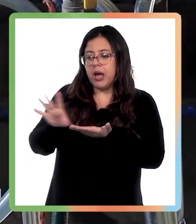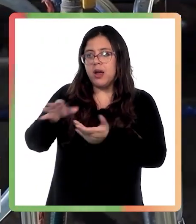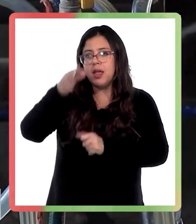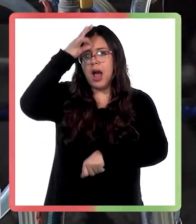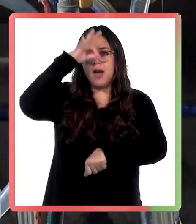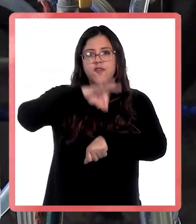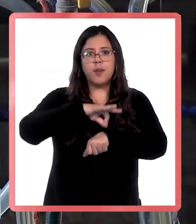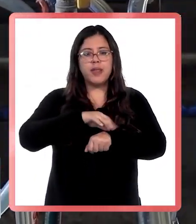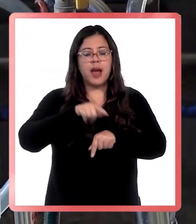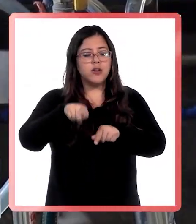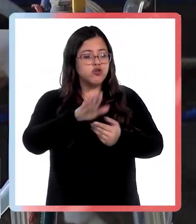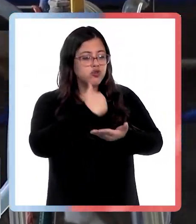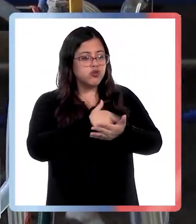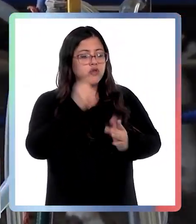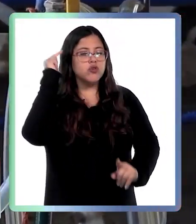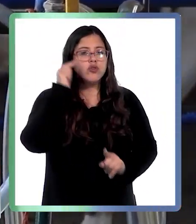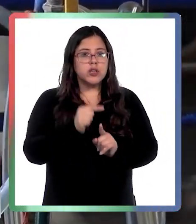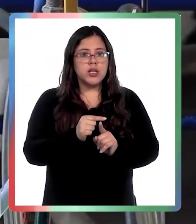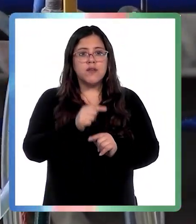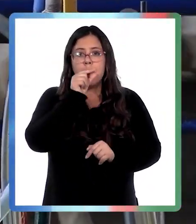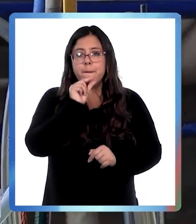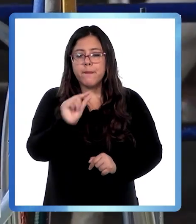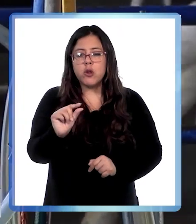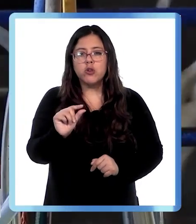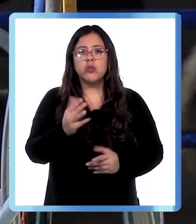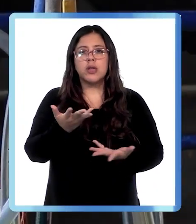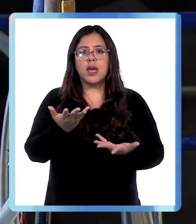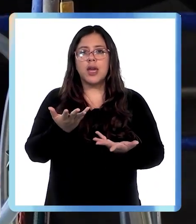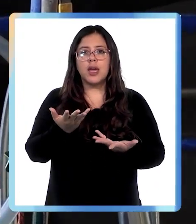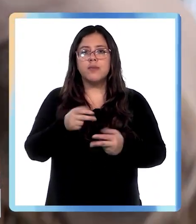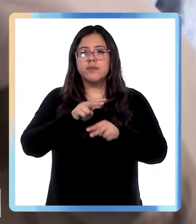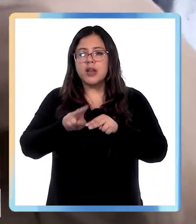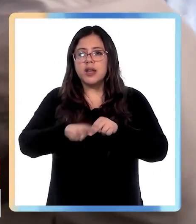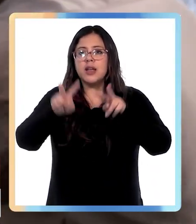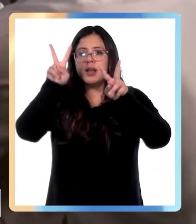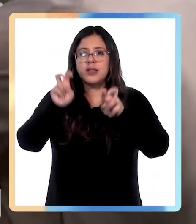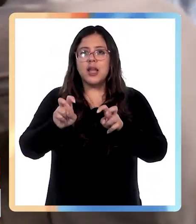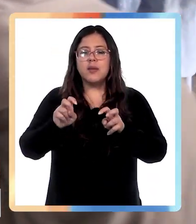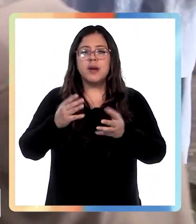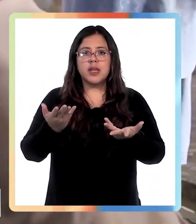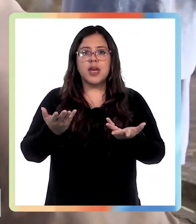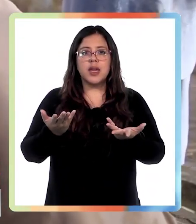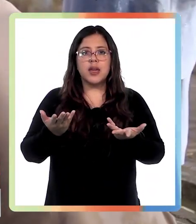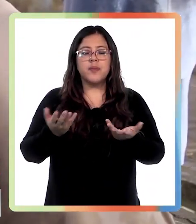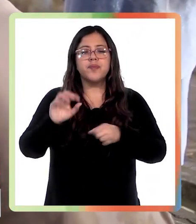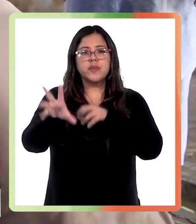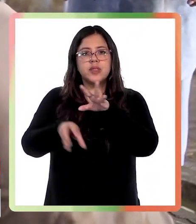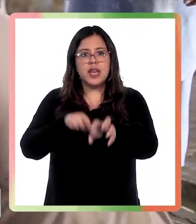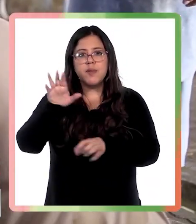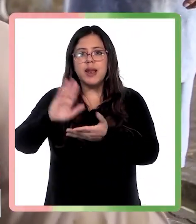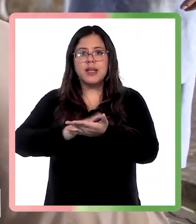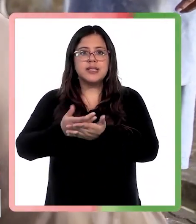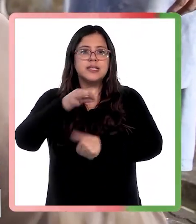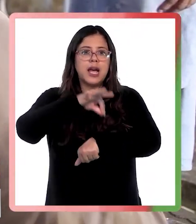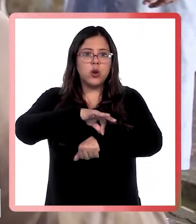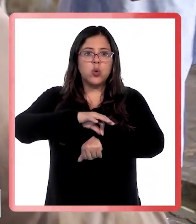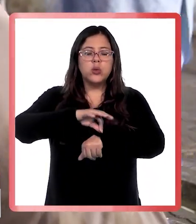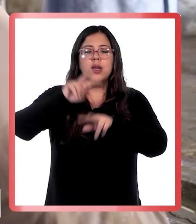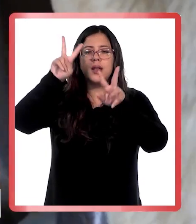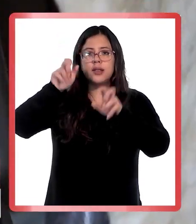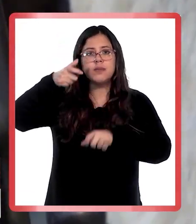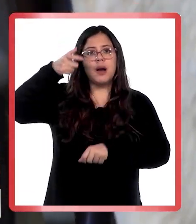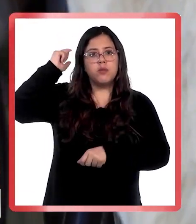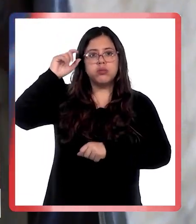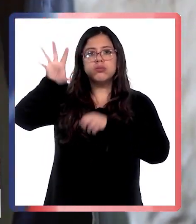de esta enfermedad el plan Busca en el plazo más breve posible mejorar la sanidad de animales lo referido a esta enfermedad en el ganado